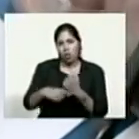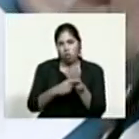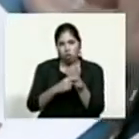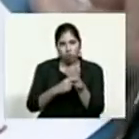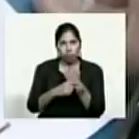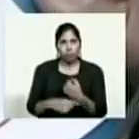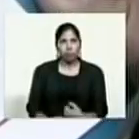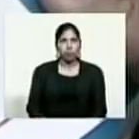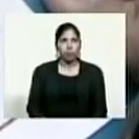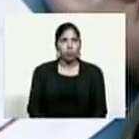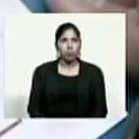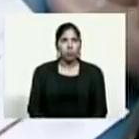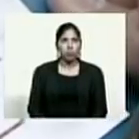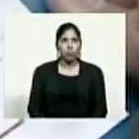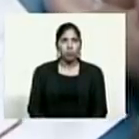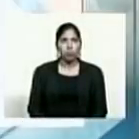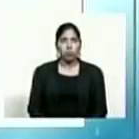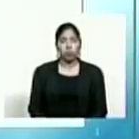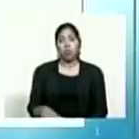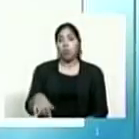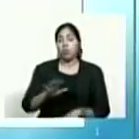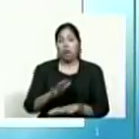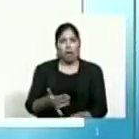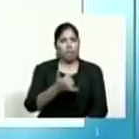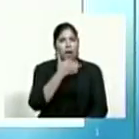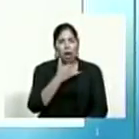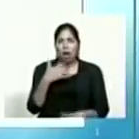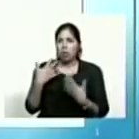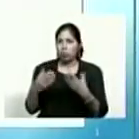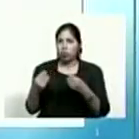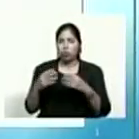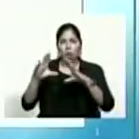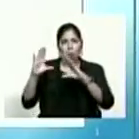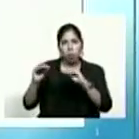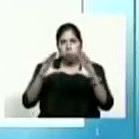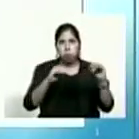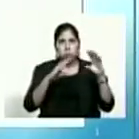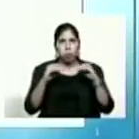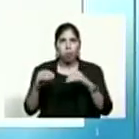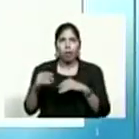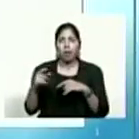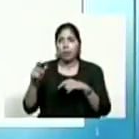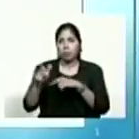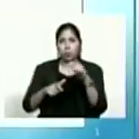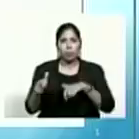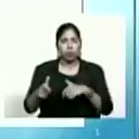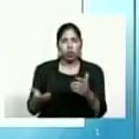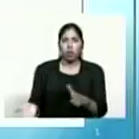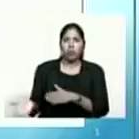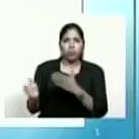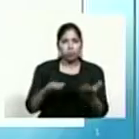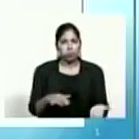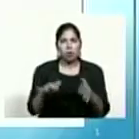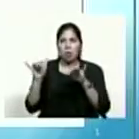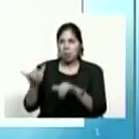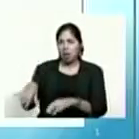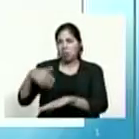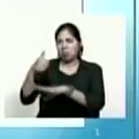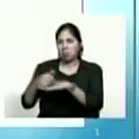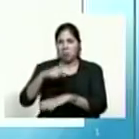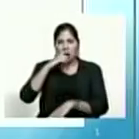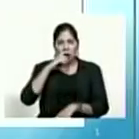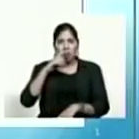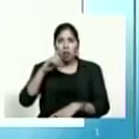antes del apagón de hoy ya fallas de energía eléctrica habían cobrado vidas en nuestro país, Maduro y su régimen, la misma cosa que escribía Marco Rubio,